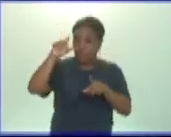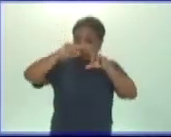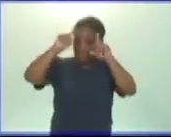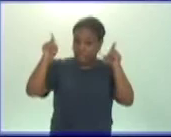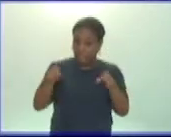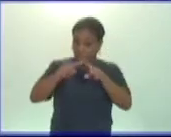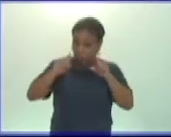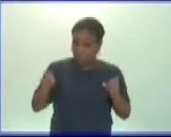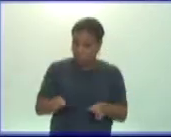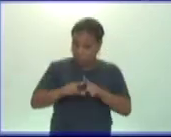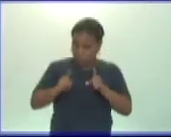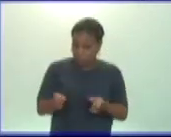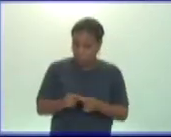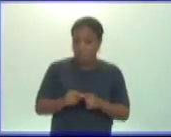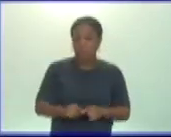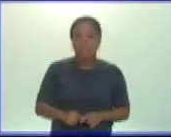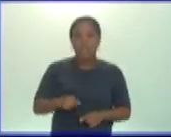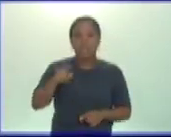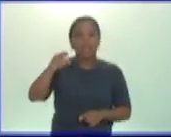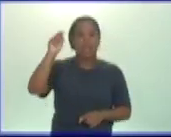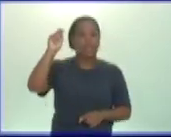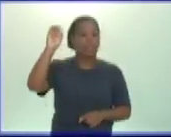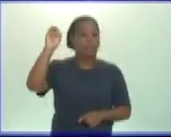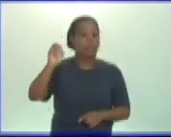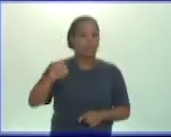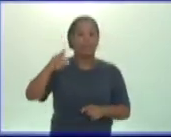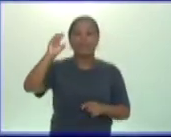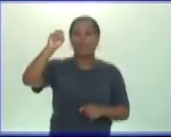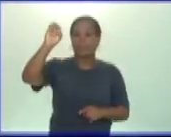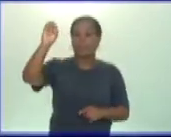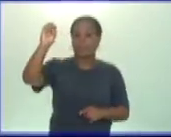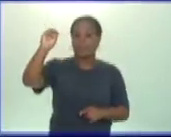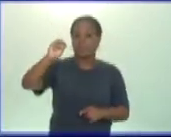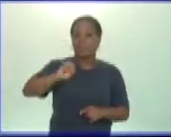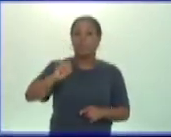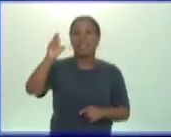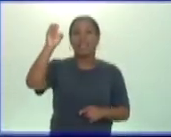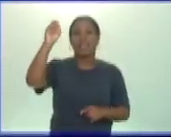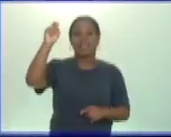capas. La exósfera, termósfera, mesósfera,